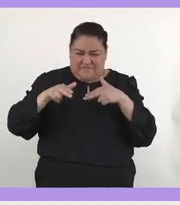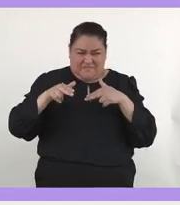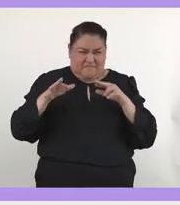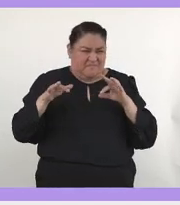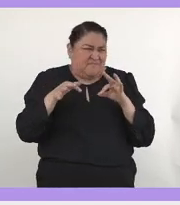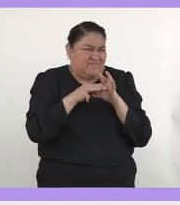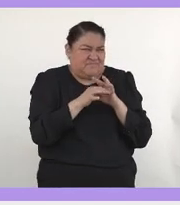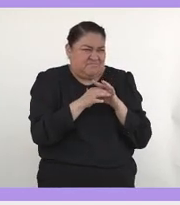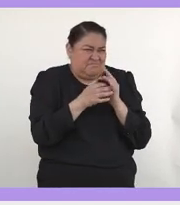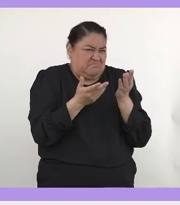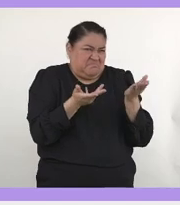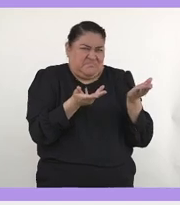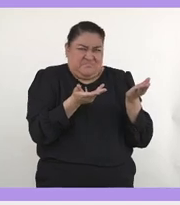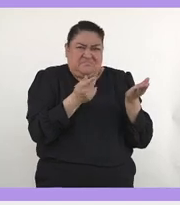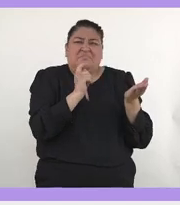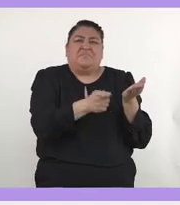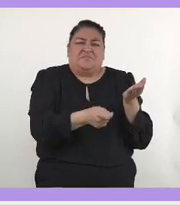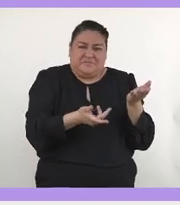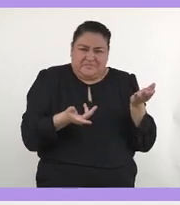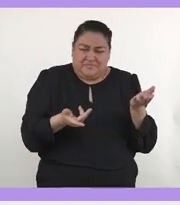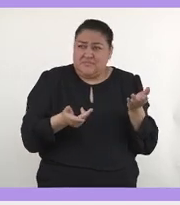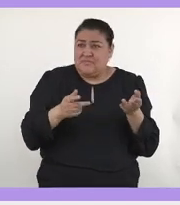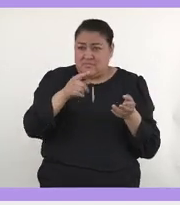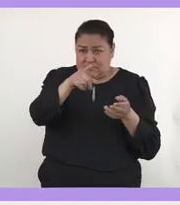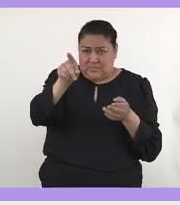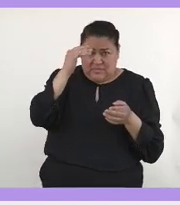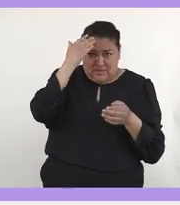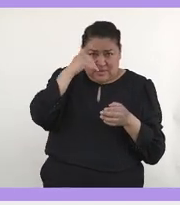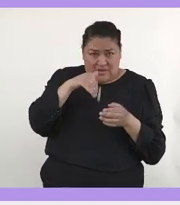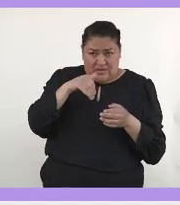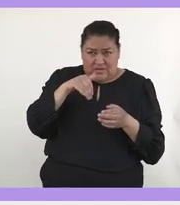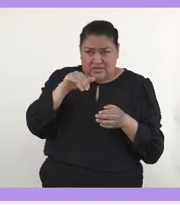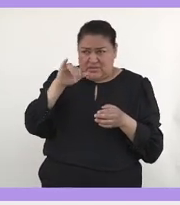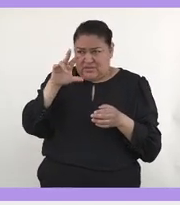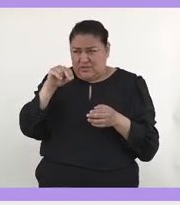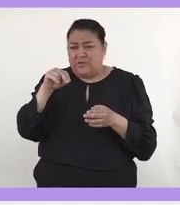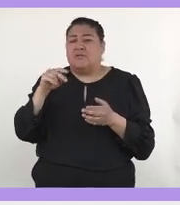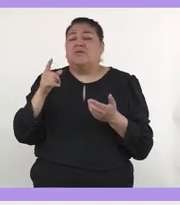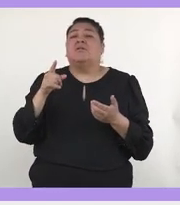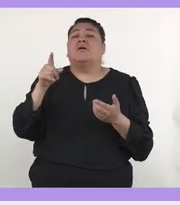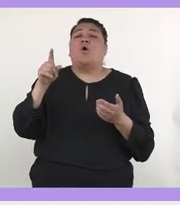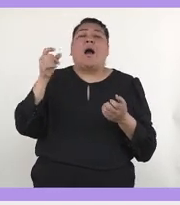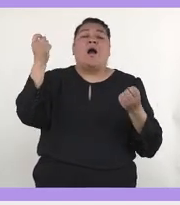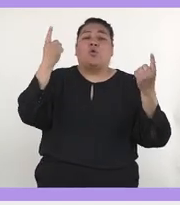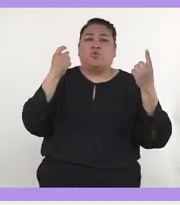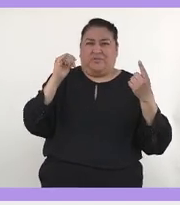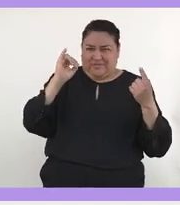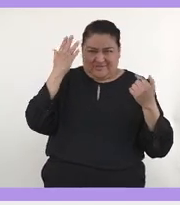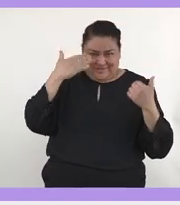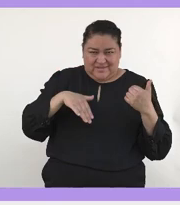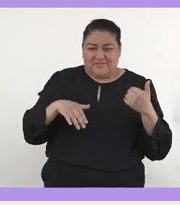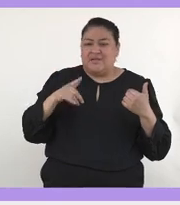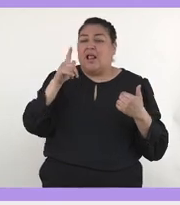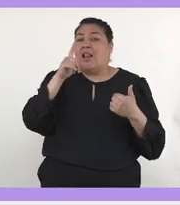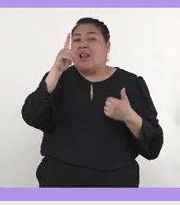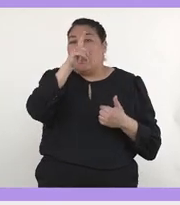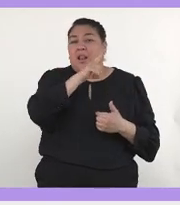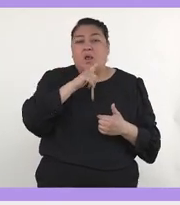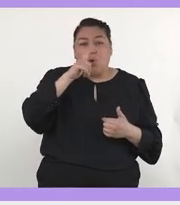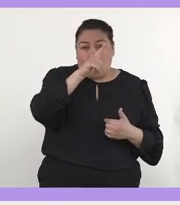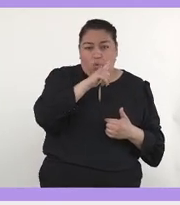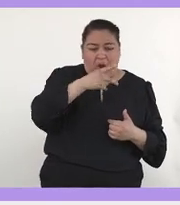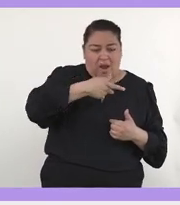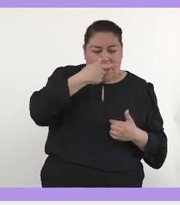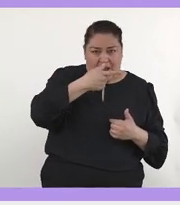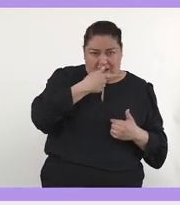sé se vale se vale No nadie Si creen que hay una relación entre lenguaje y el fútbol perfecto me encanta que lo piensen así porque